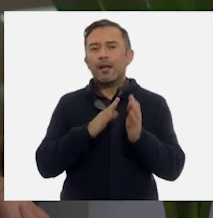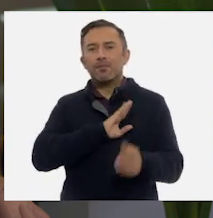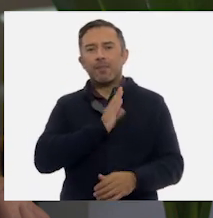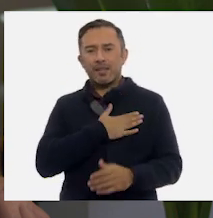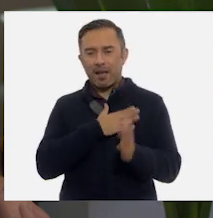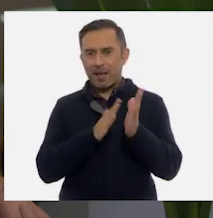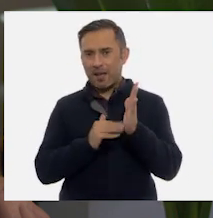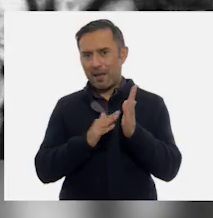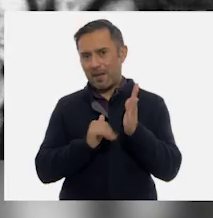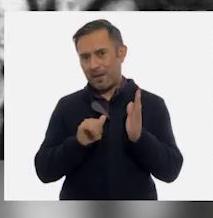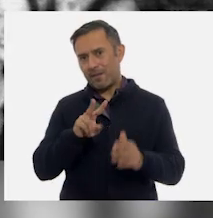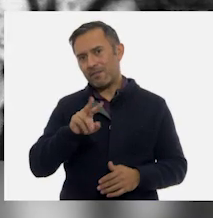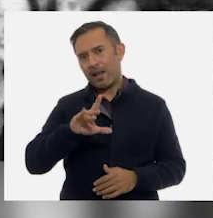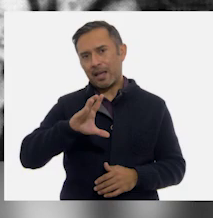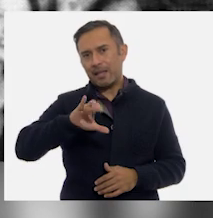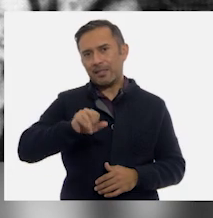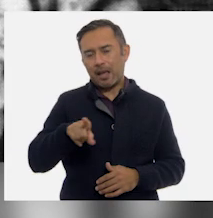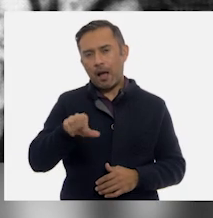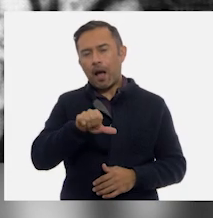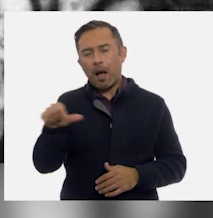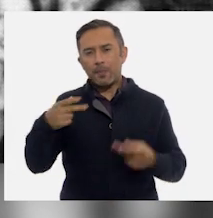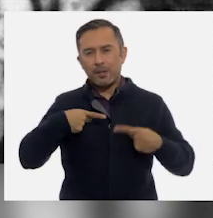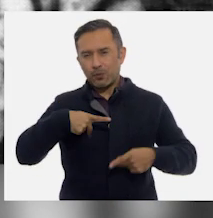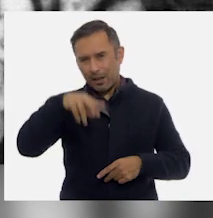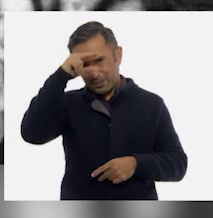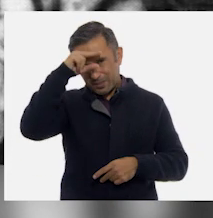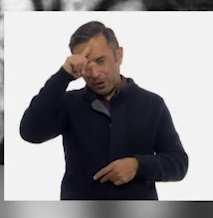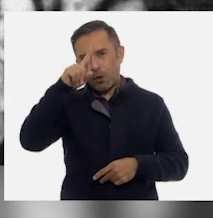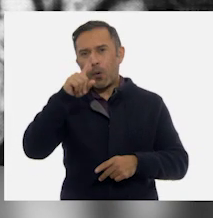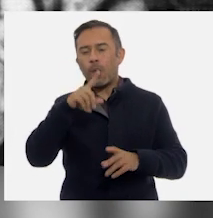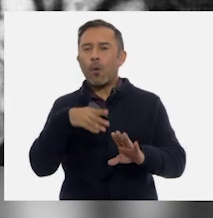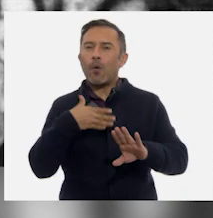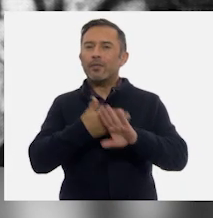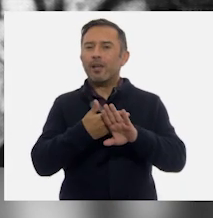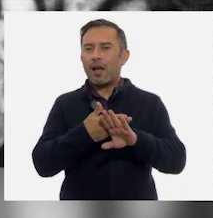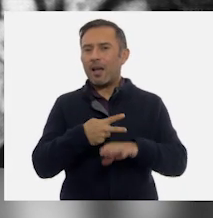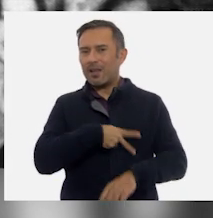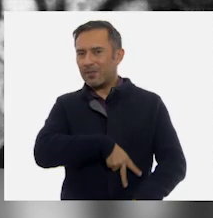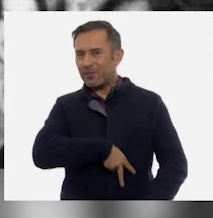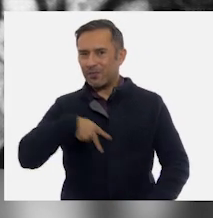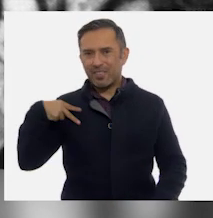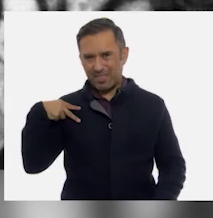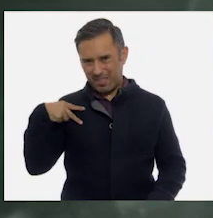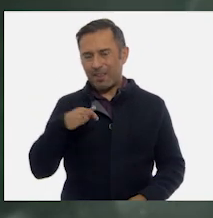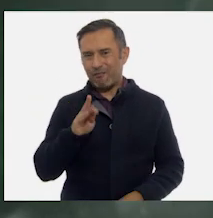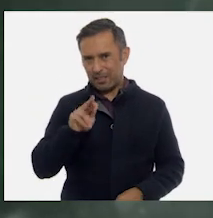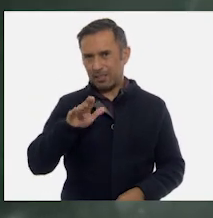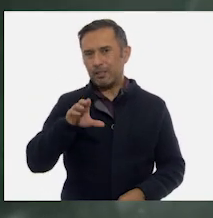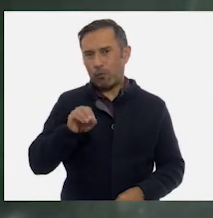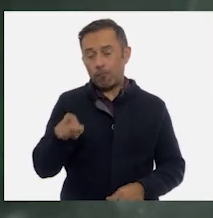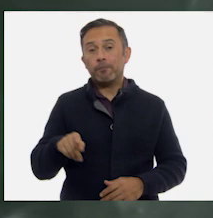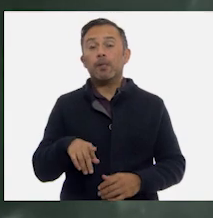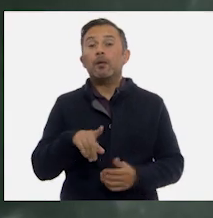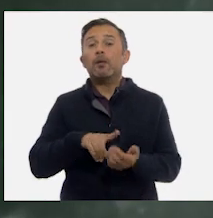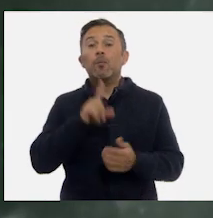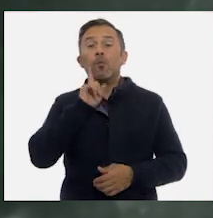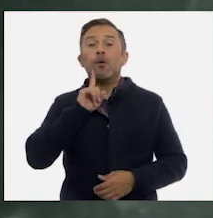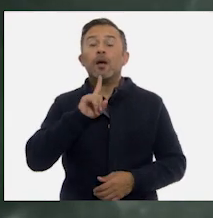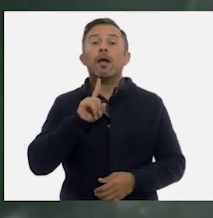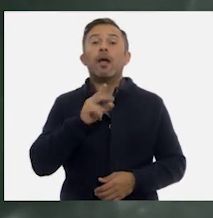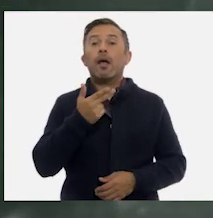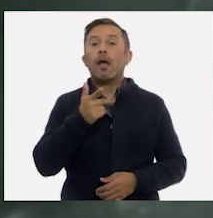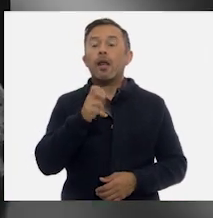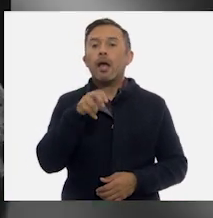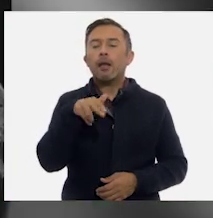intelectuales antifascistas. Que se llamó la LEAR, la Liga de Escritores y Artistas Revolucionarios. Y Elena ahí despertó,